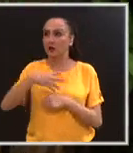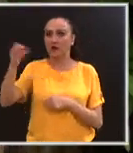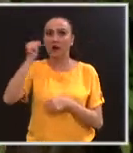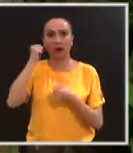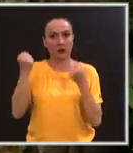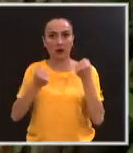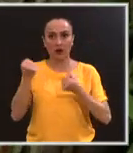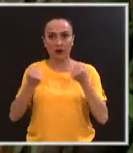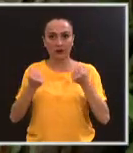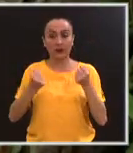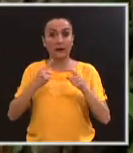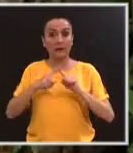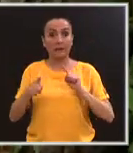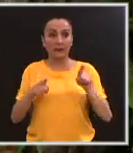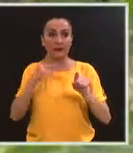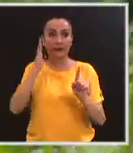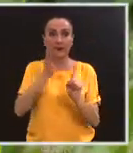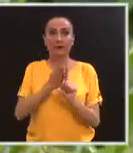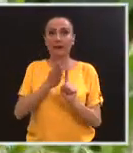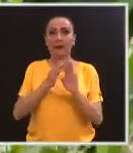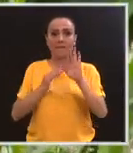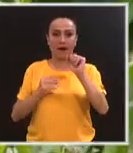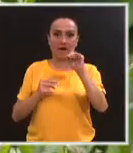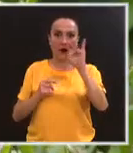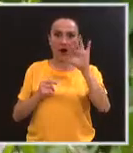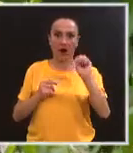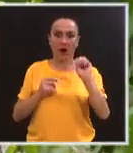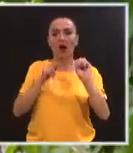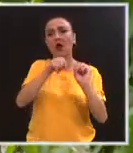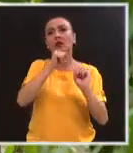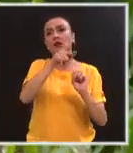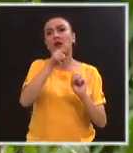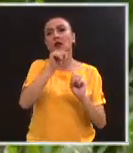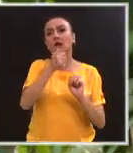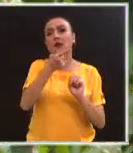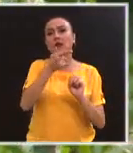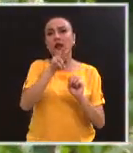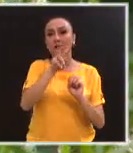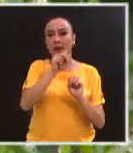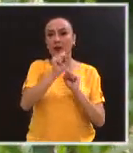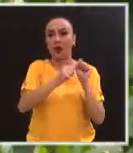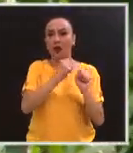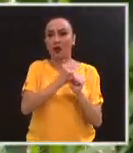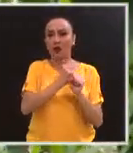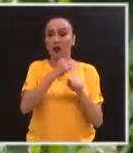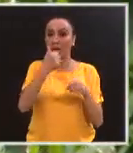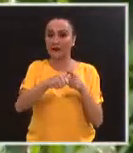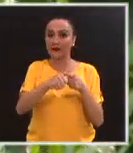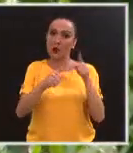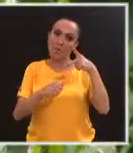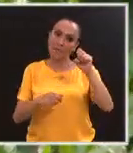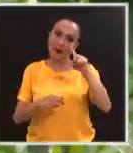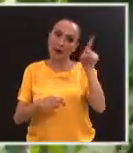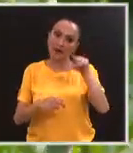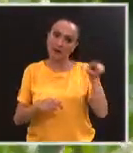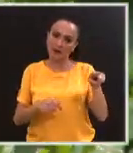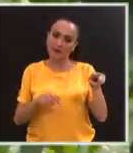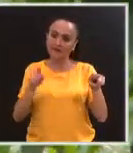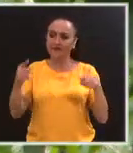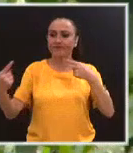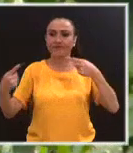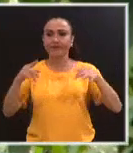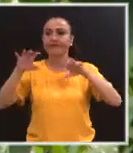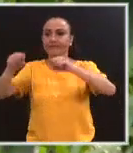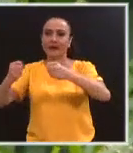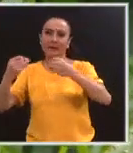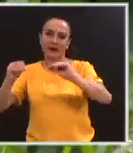vehículo mientras que la víctima de barranca fue un joven de 20 años de apellido Pérez los hechos están relacionados con disputas